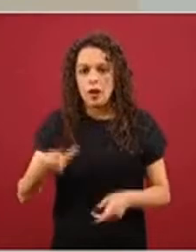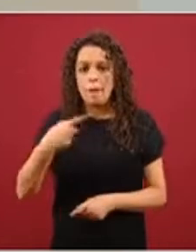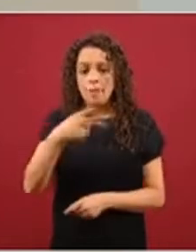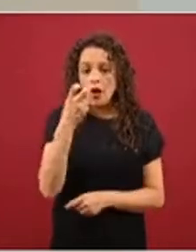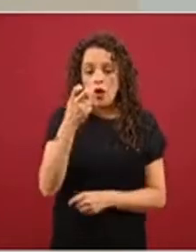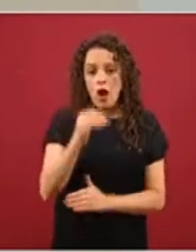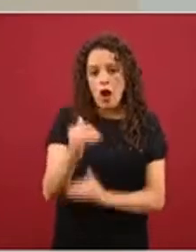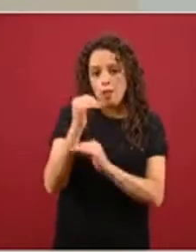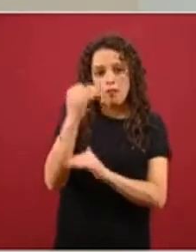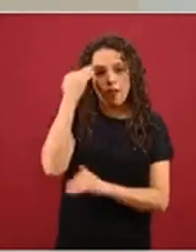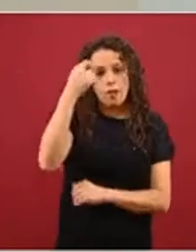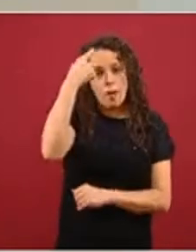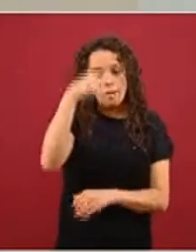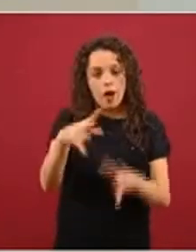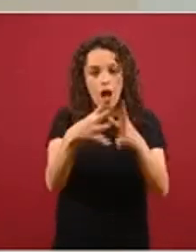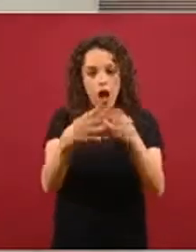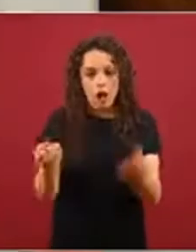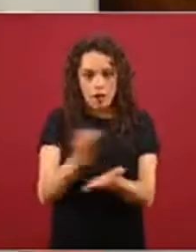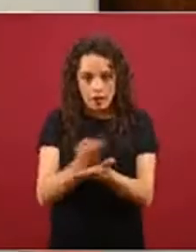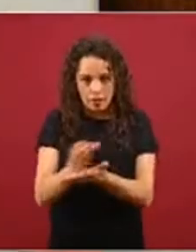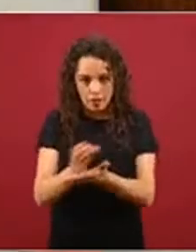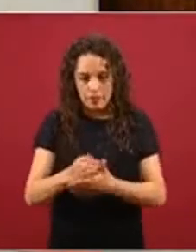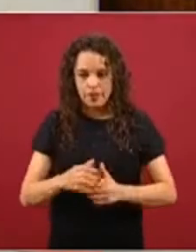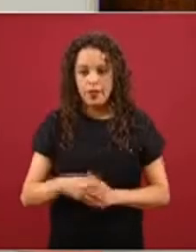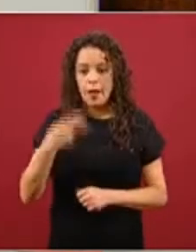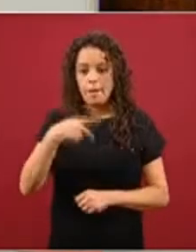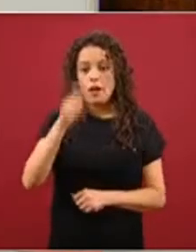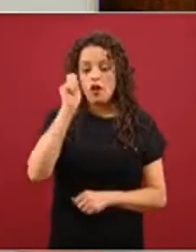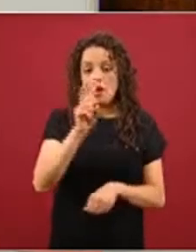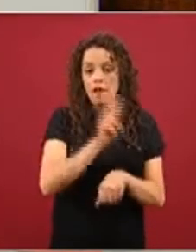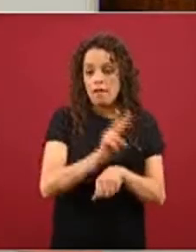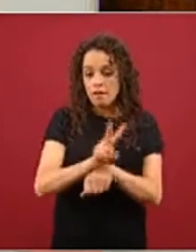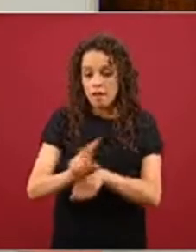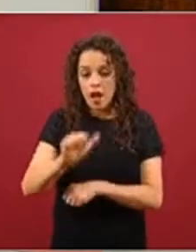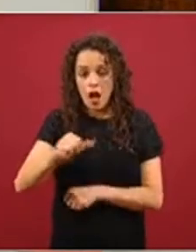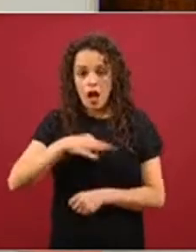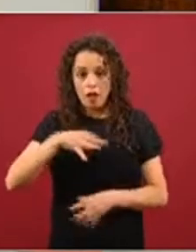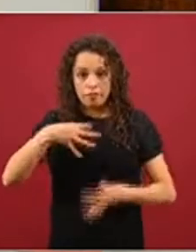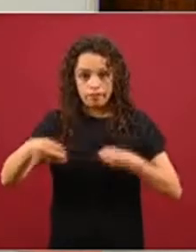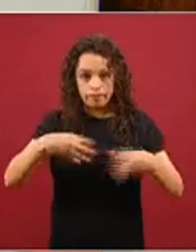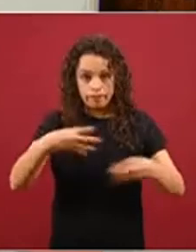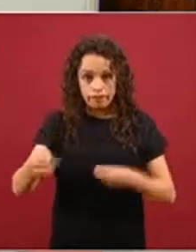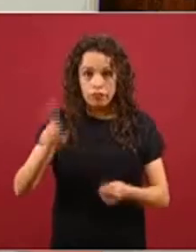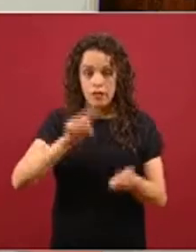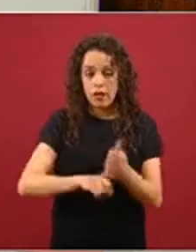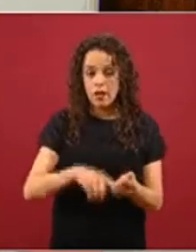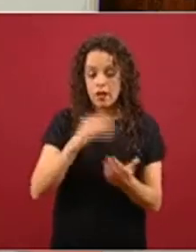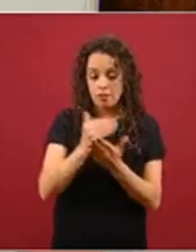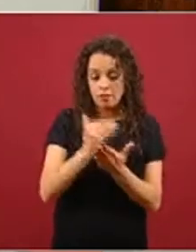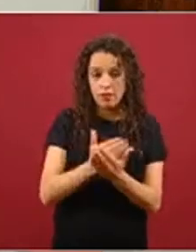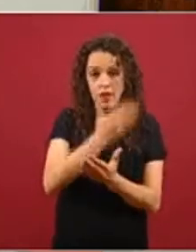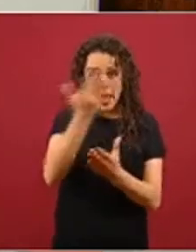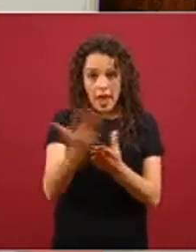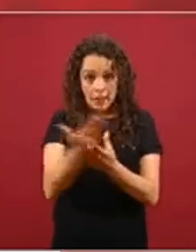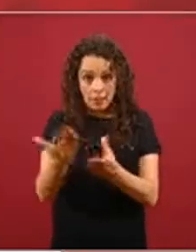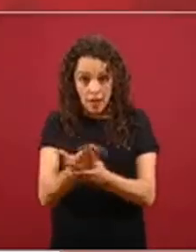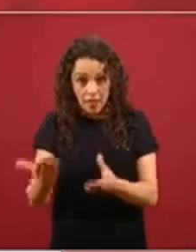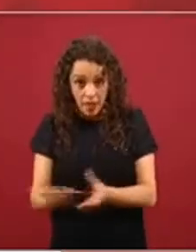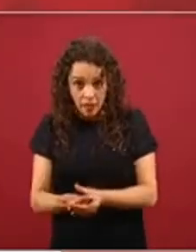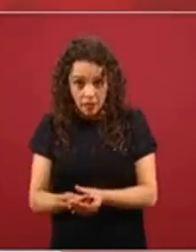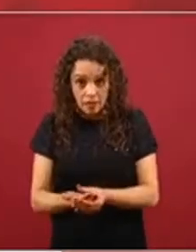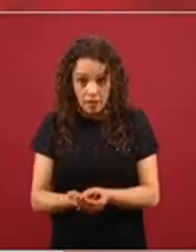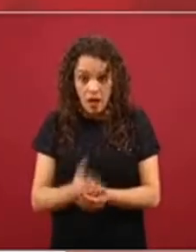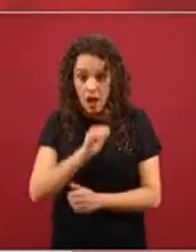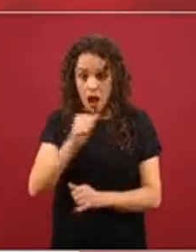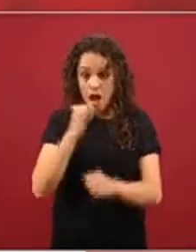recuperación. Los datos de la vigilancia epidemiológica no son un expediente clínico electrónico, no pretenden serlo, ni en México